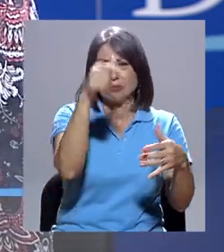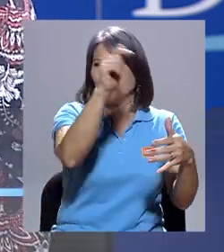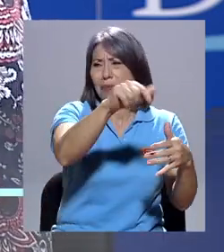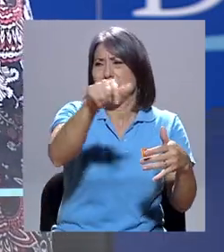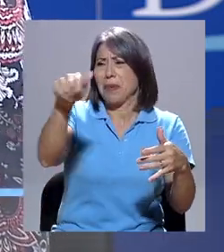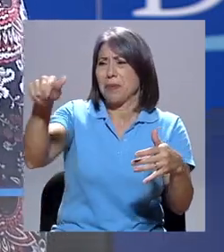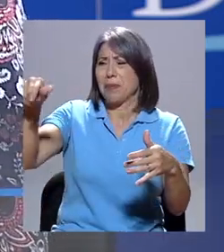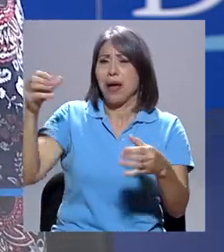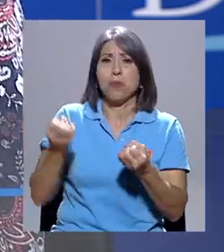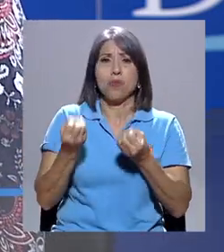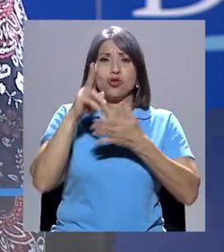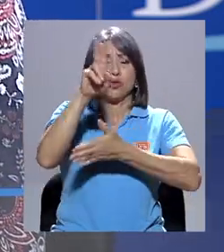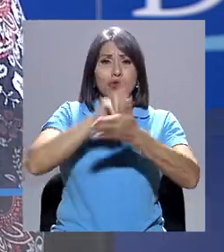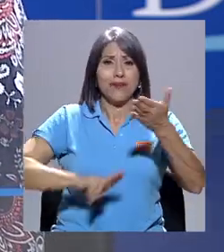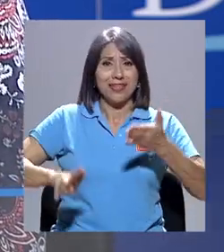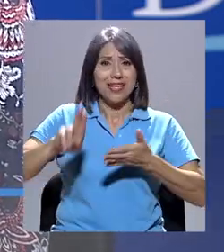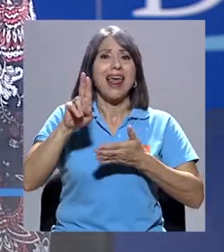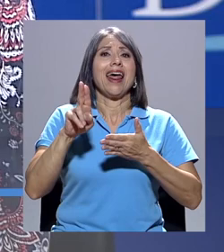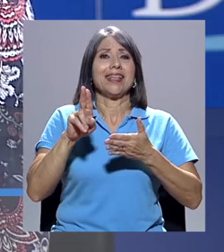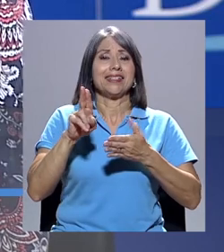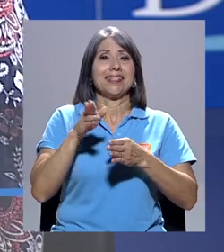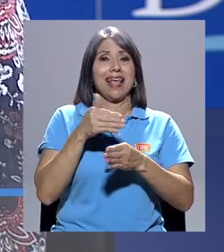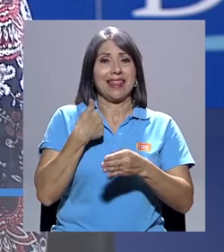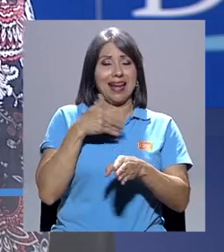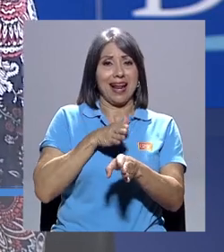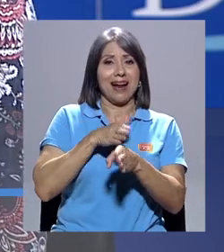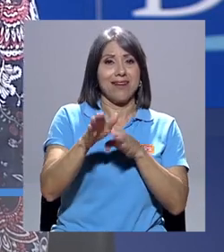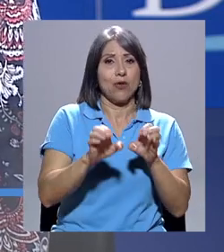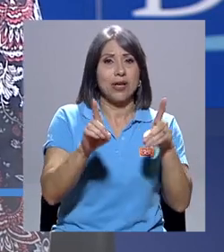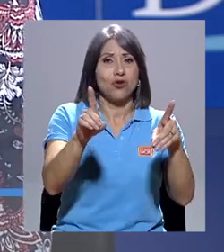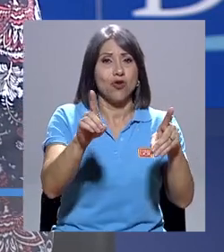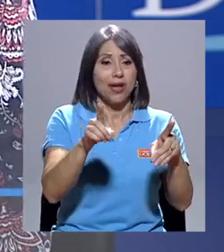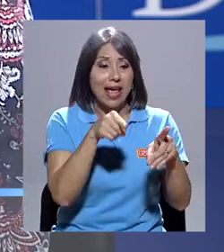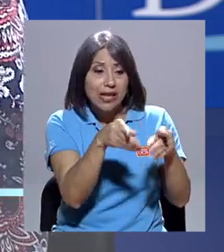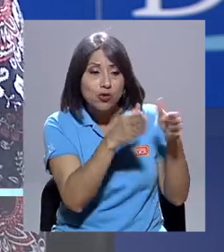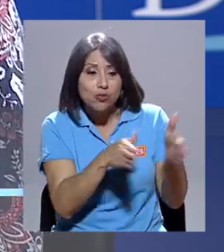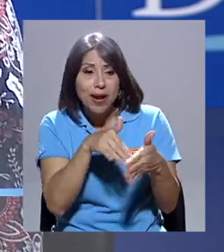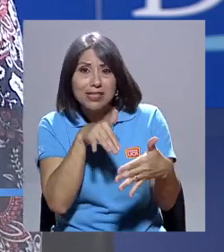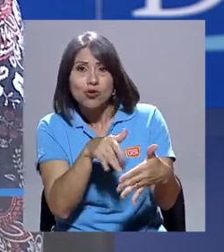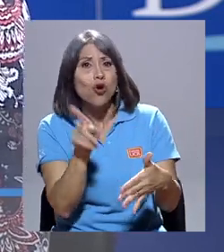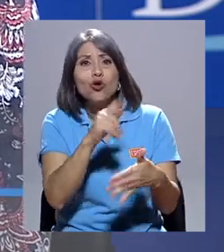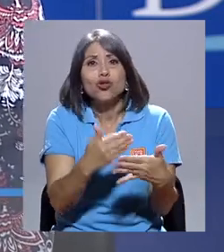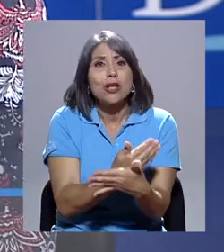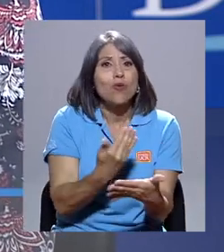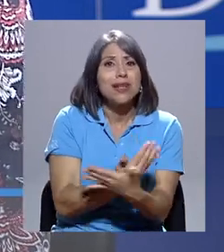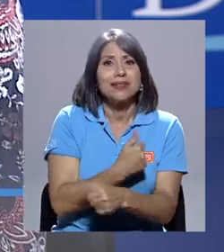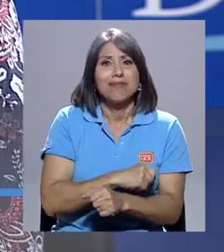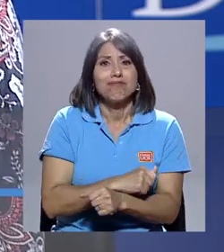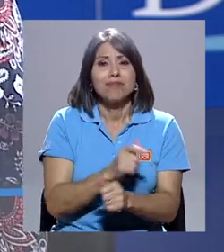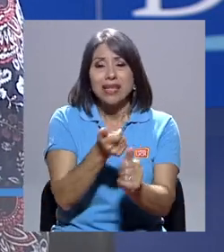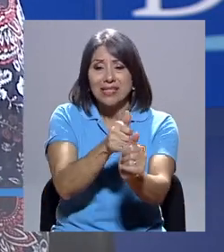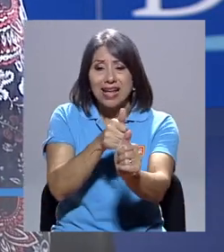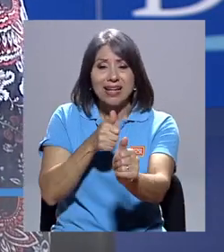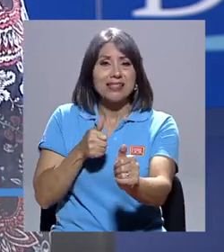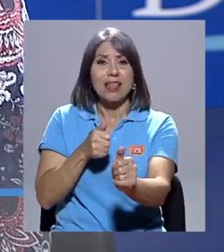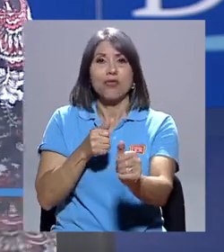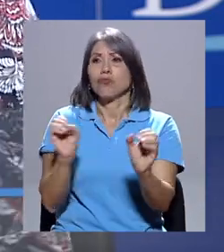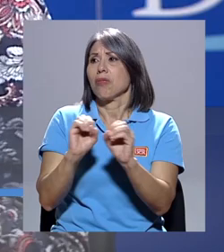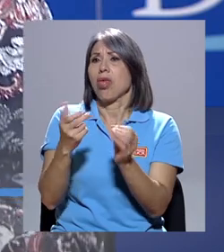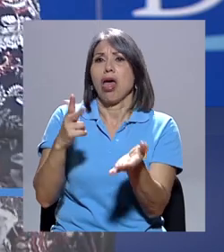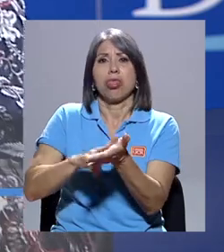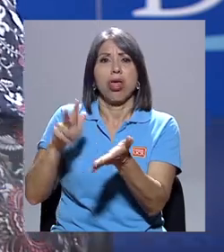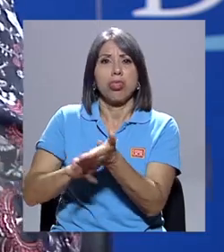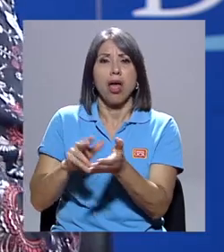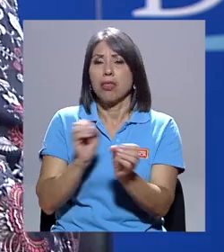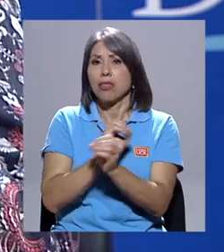educación en nuestro país no se actualizan están atrasados no tienen cuestiones de autoevaluación o no están pero yo